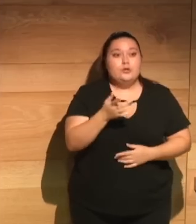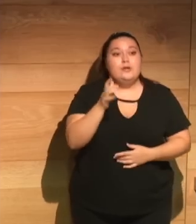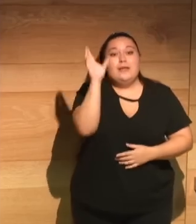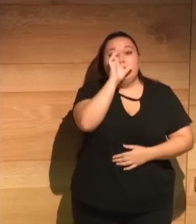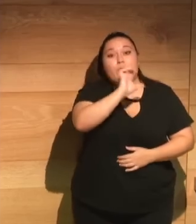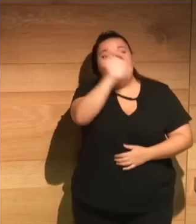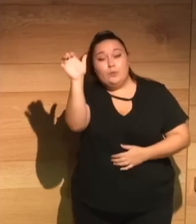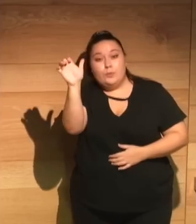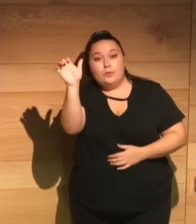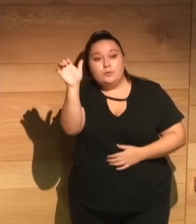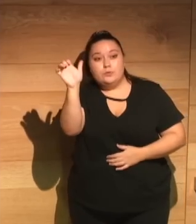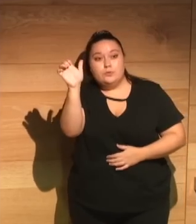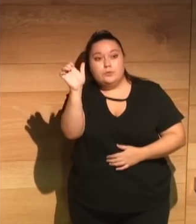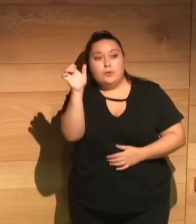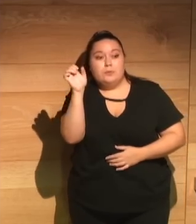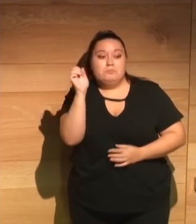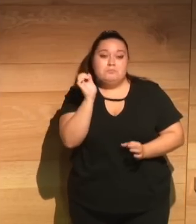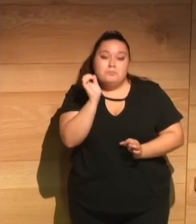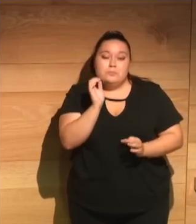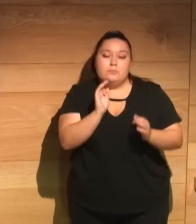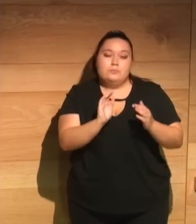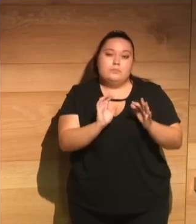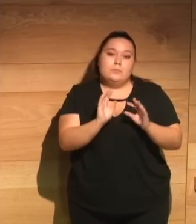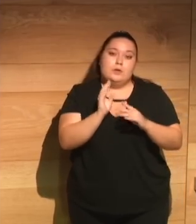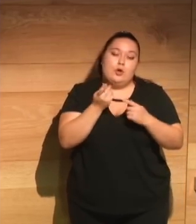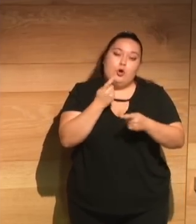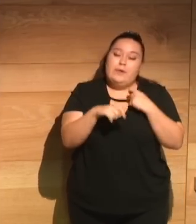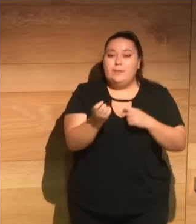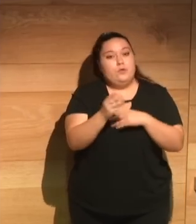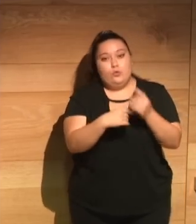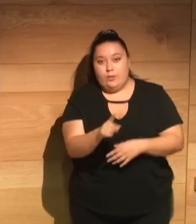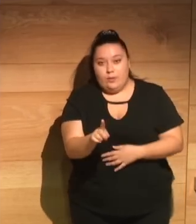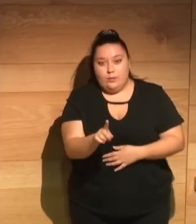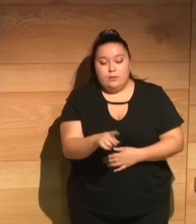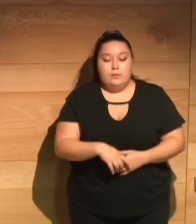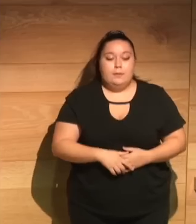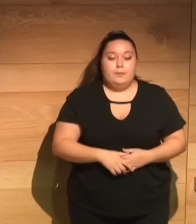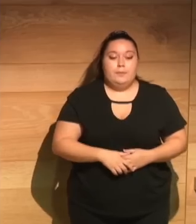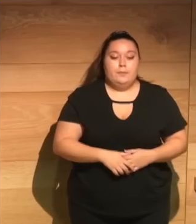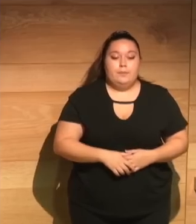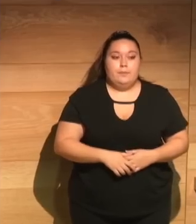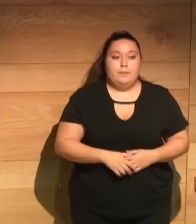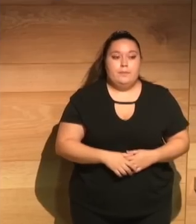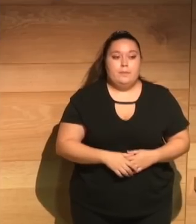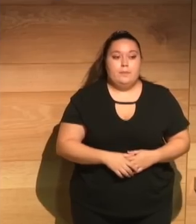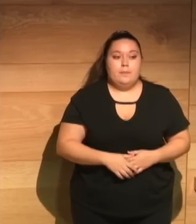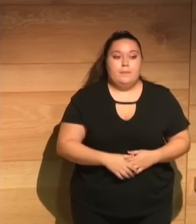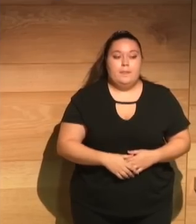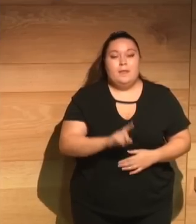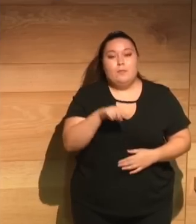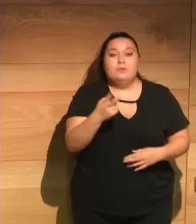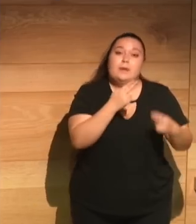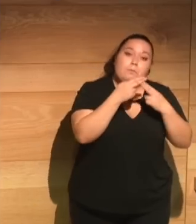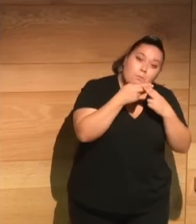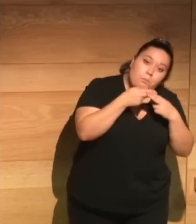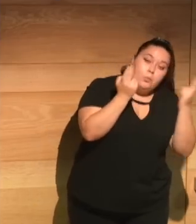europeos no lo explotaban de esa manera comercialmente, aunque lo hacían. Y cómo ponían en público